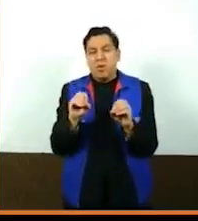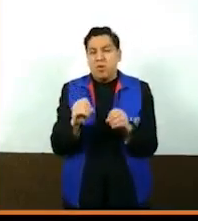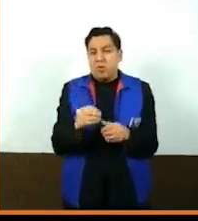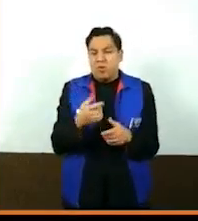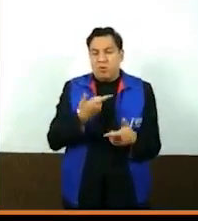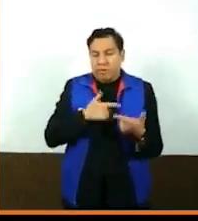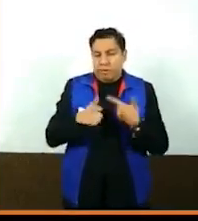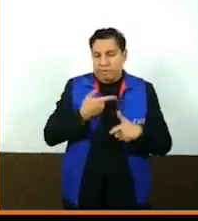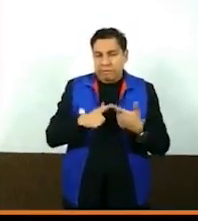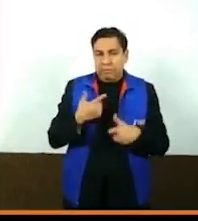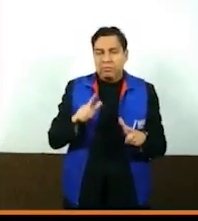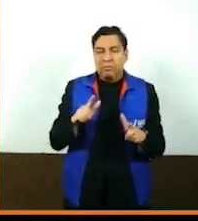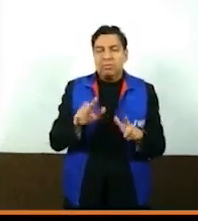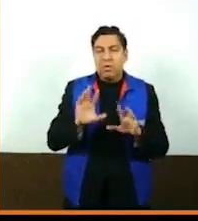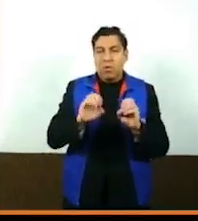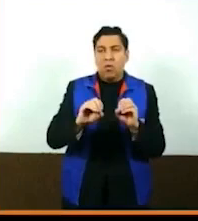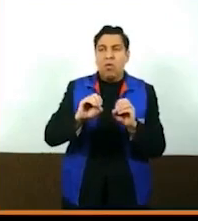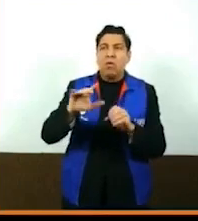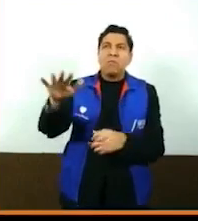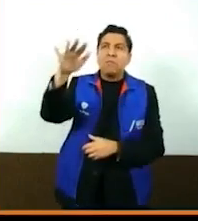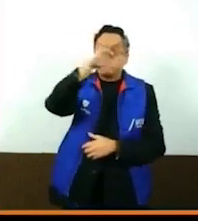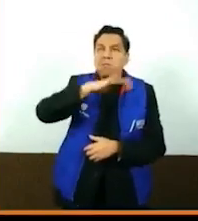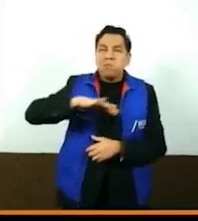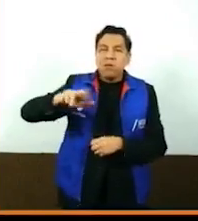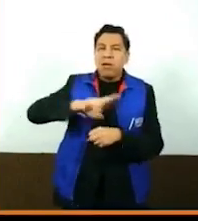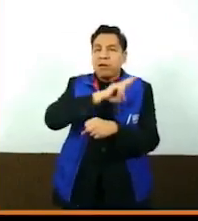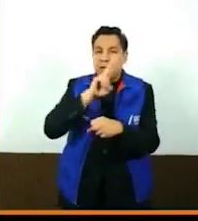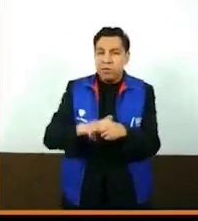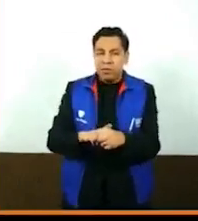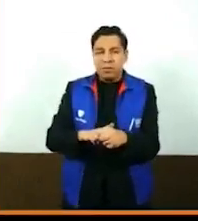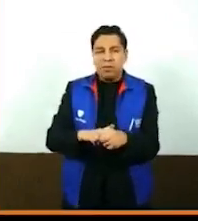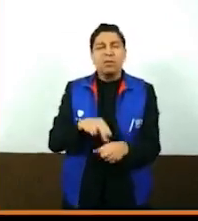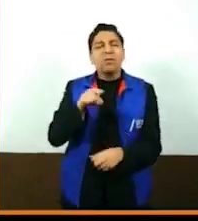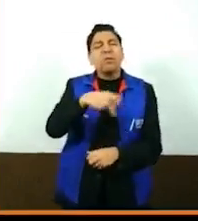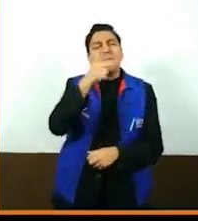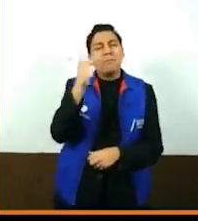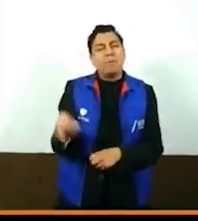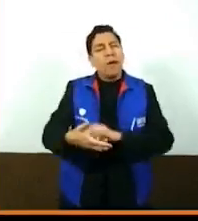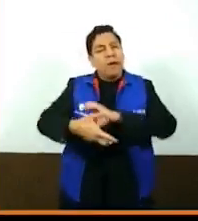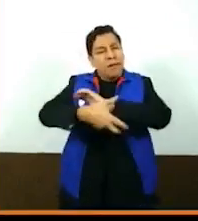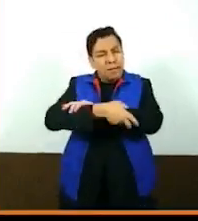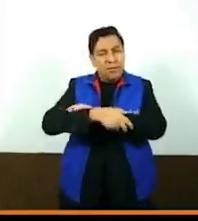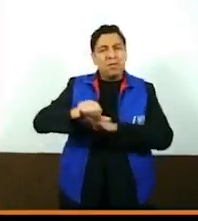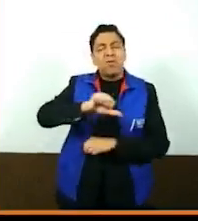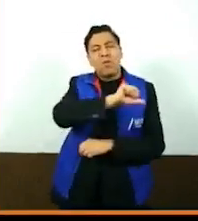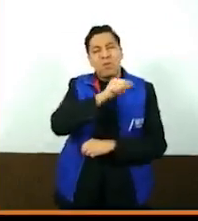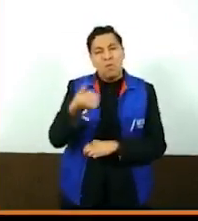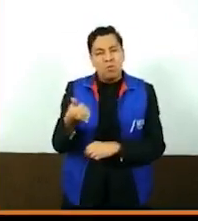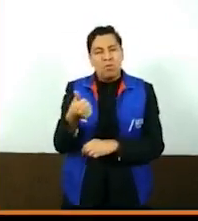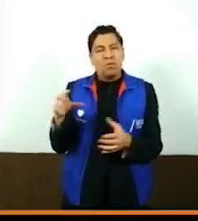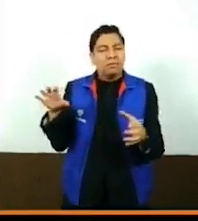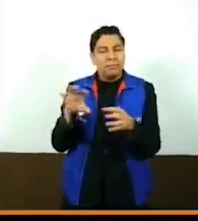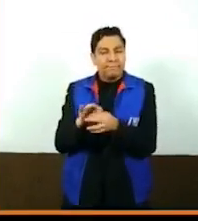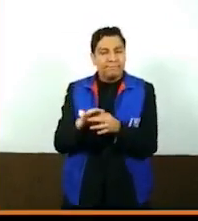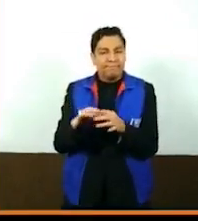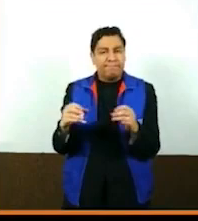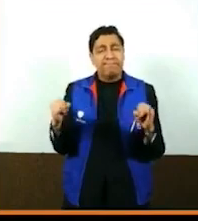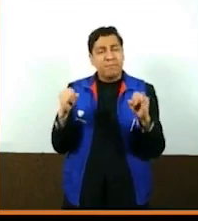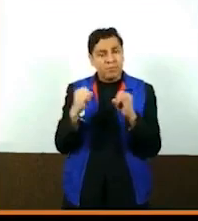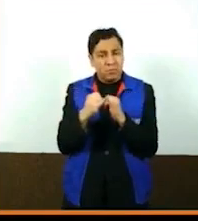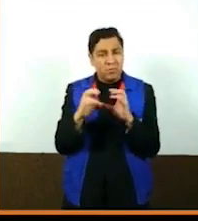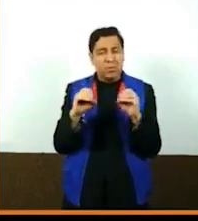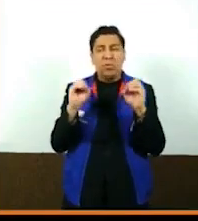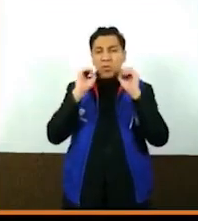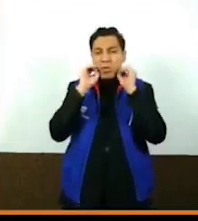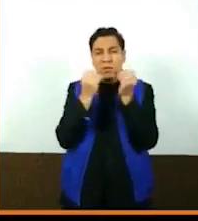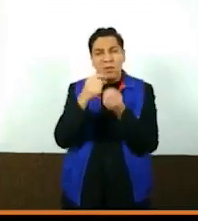no lo podemos hacer solo, ¿no? Entonces, no sé si nos puedes hablar de qué alianzas han realizado con otras organizaciones o instituciones